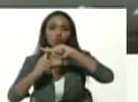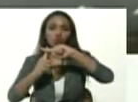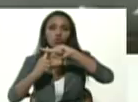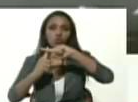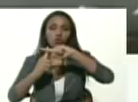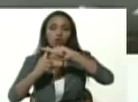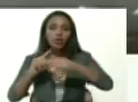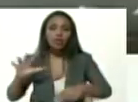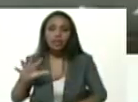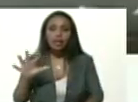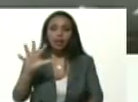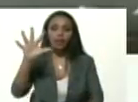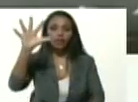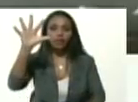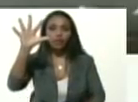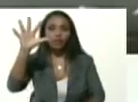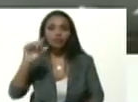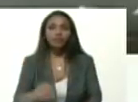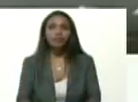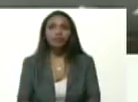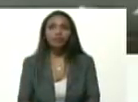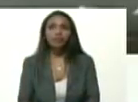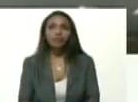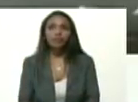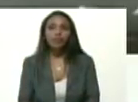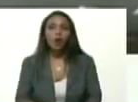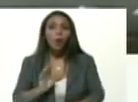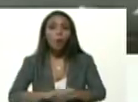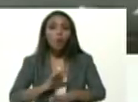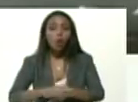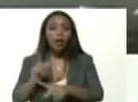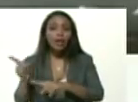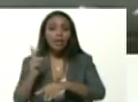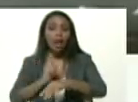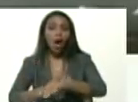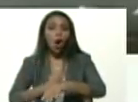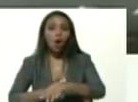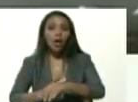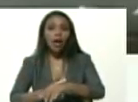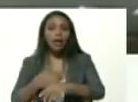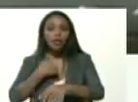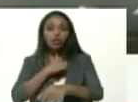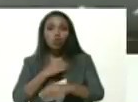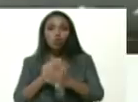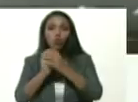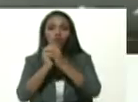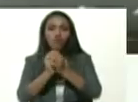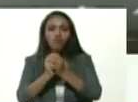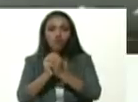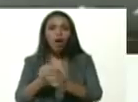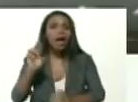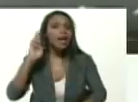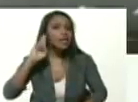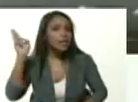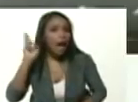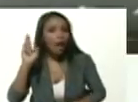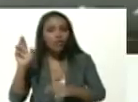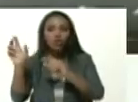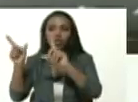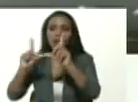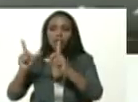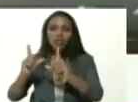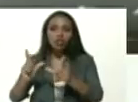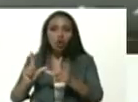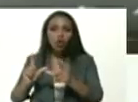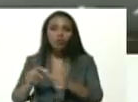del Guareira Repano, la cruz del Ávila, porque es la hora en que vamos a orar juntos, por radio, televisión.